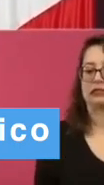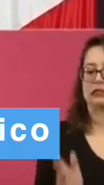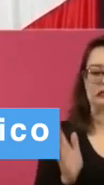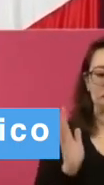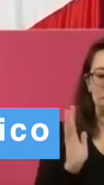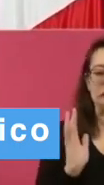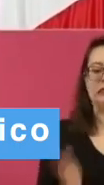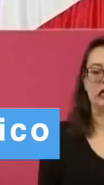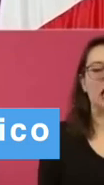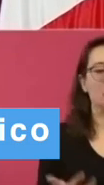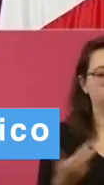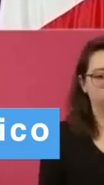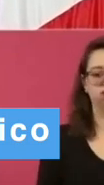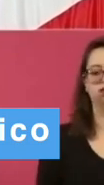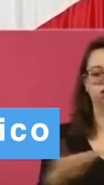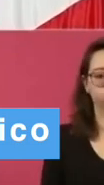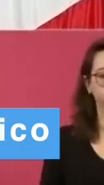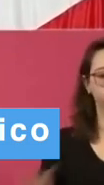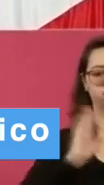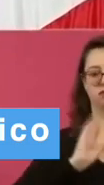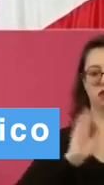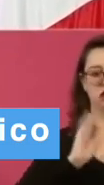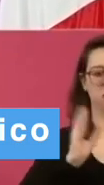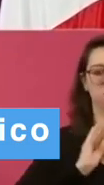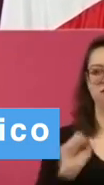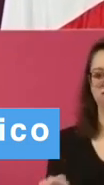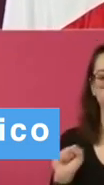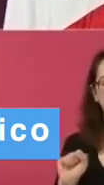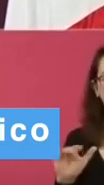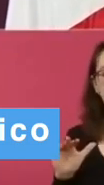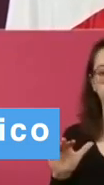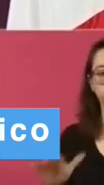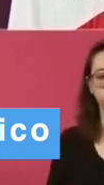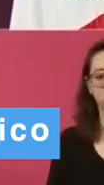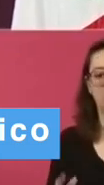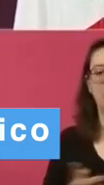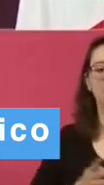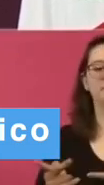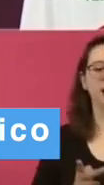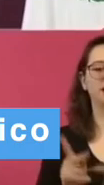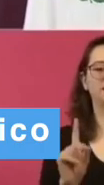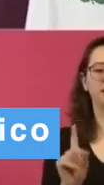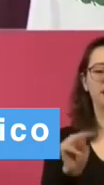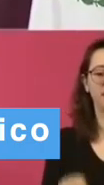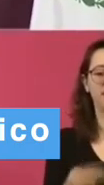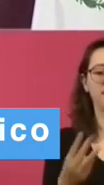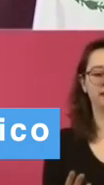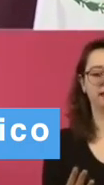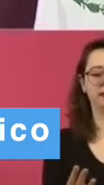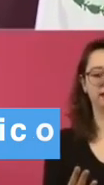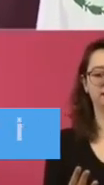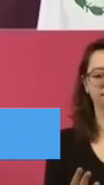con categoría 4 localizado a 640 kilómetros al sur de Cabo San Lucas, y mencionó que se desplegaron más de